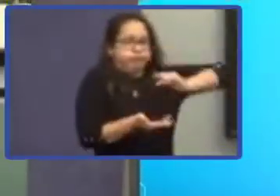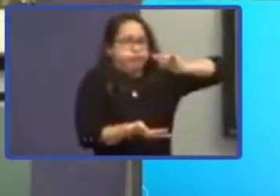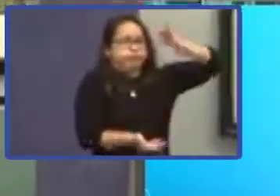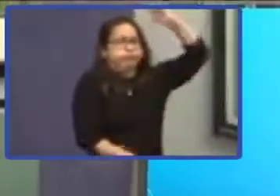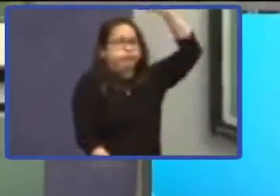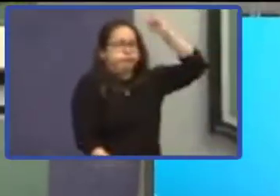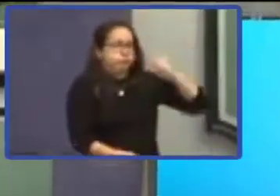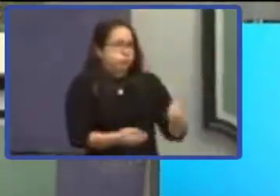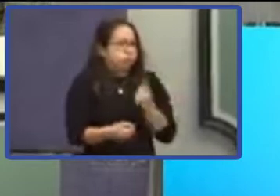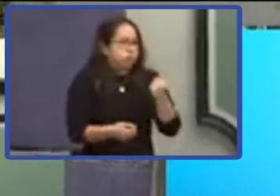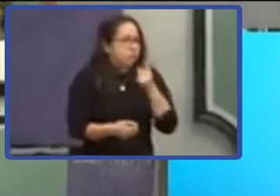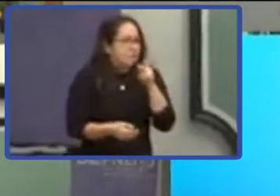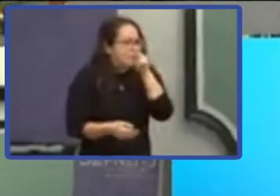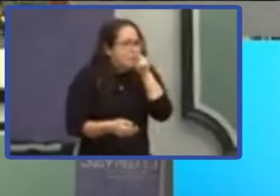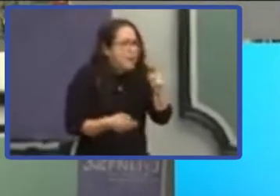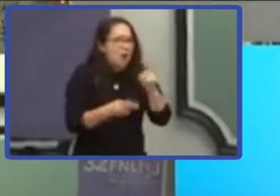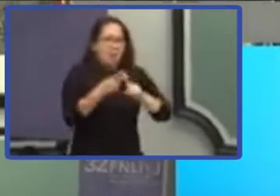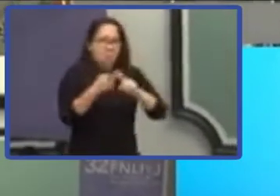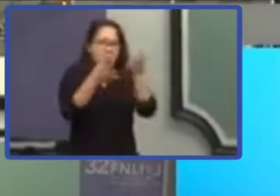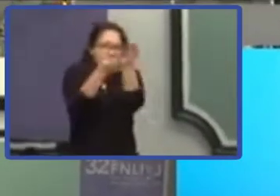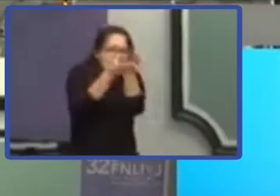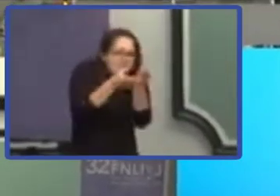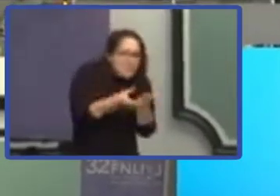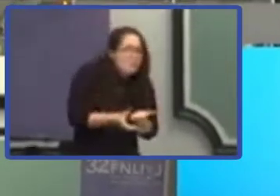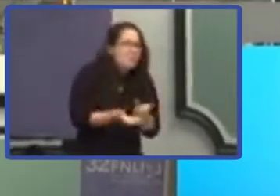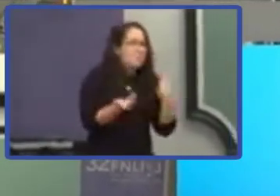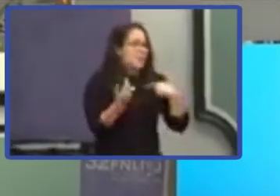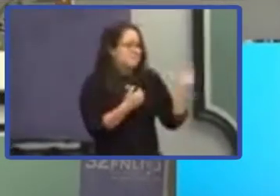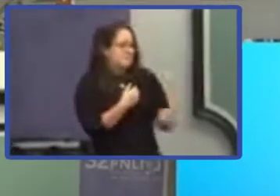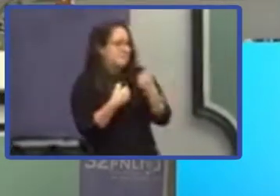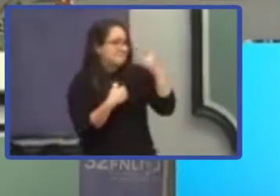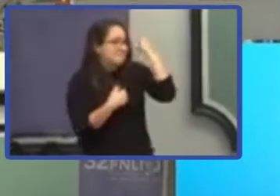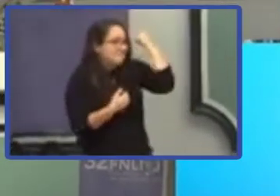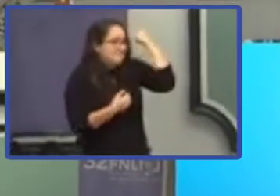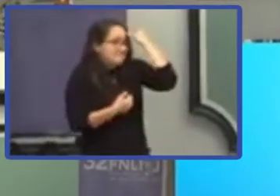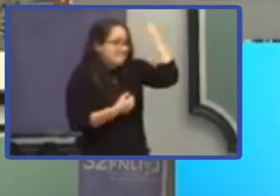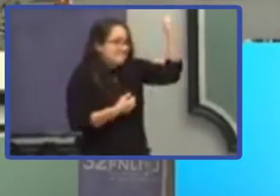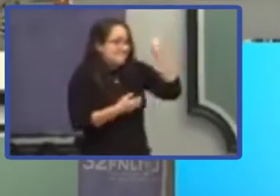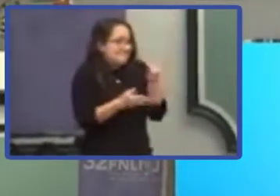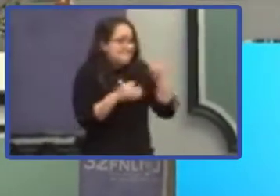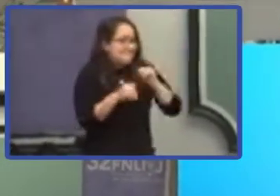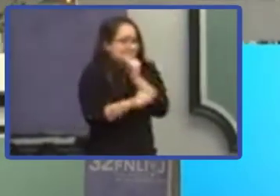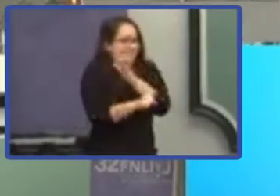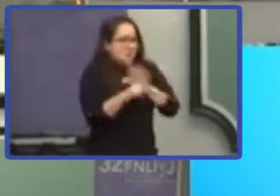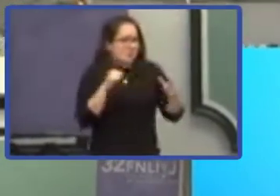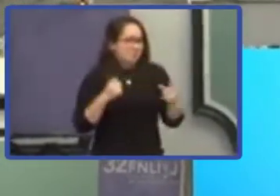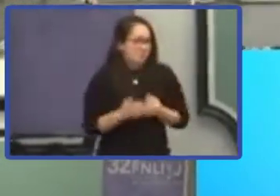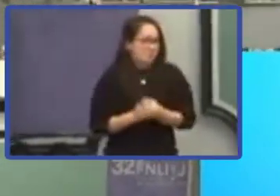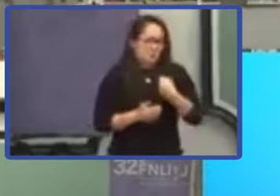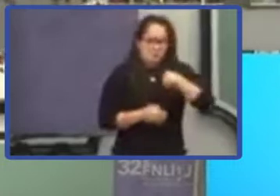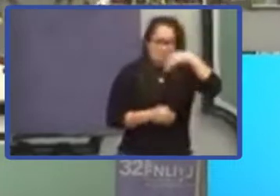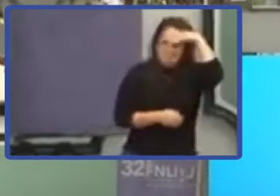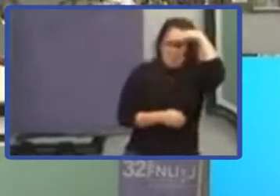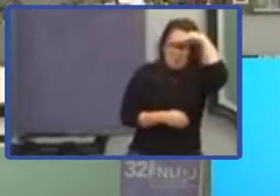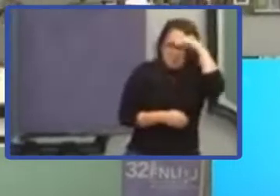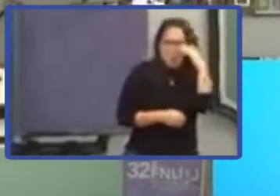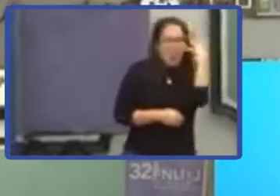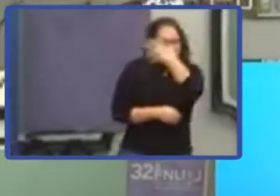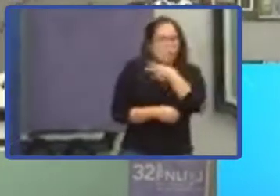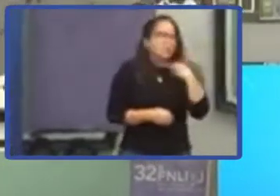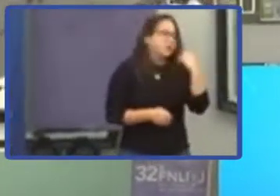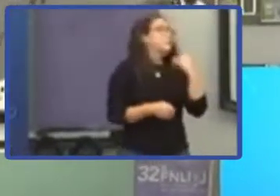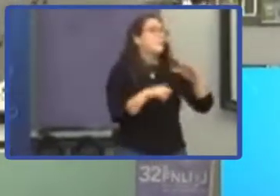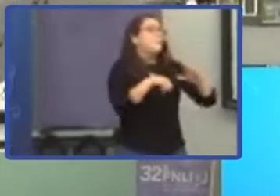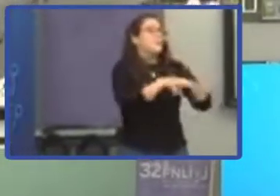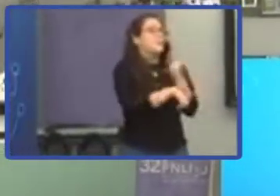infinitas o con tomos infinitos. Imagínense qué locura. Bueno, pero yo opino que sería una cosa linda porque como decía Jorge